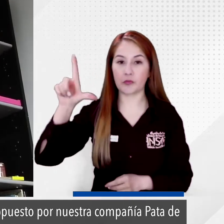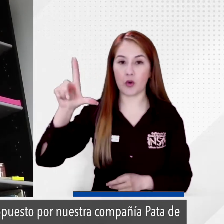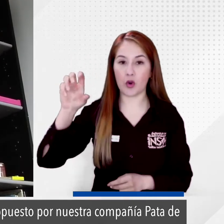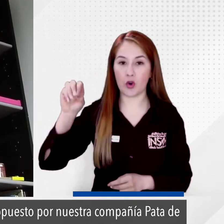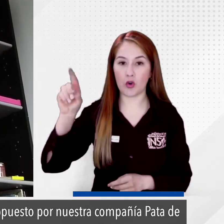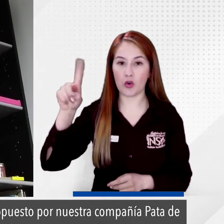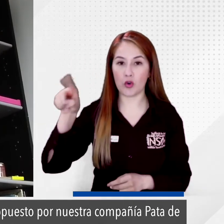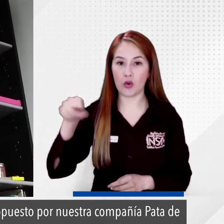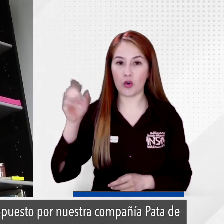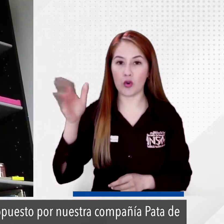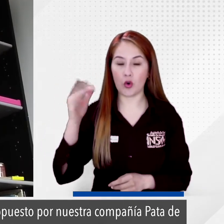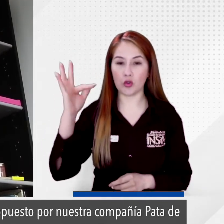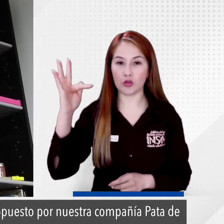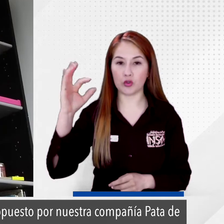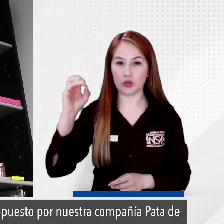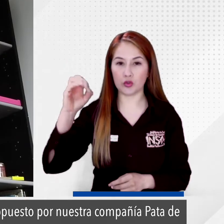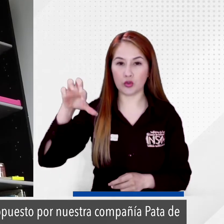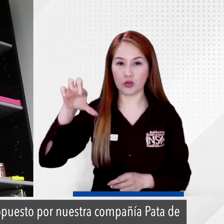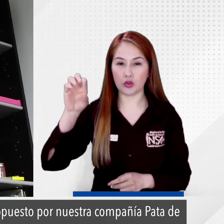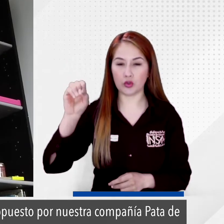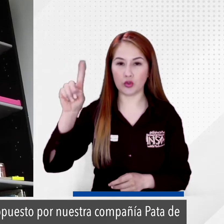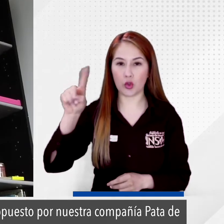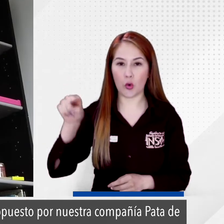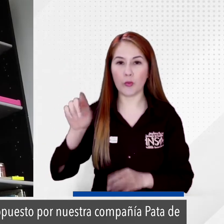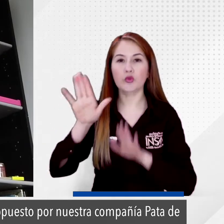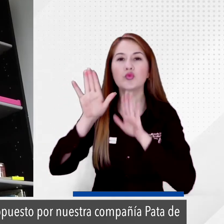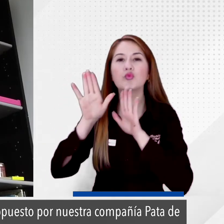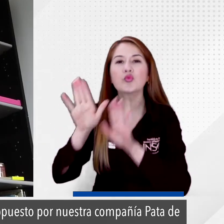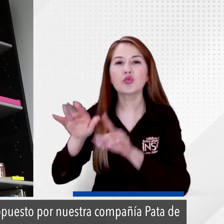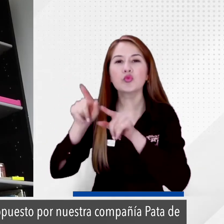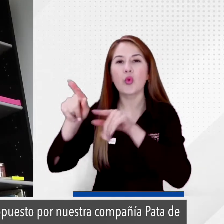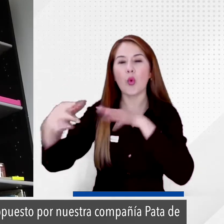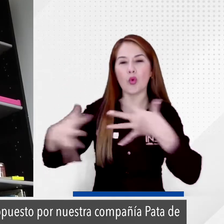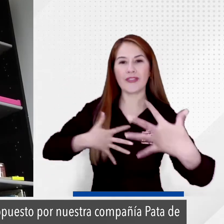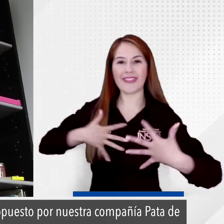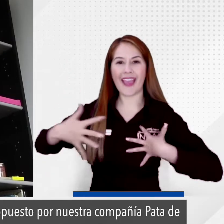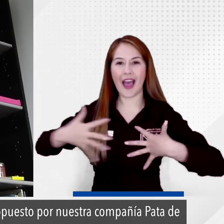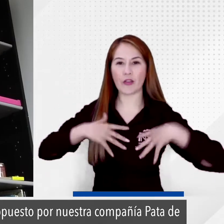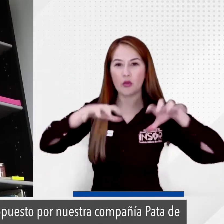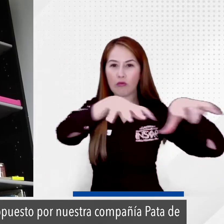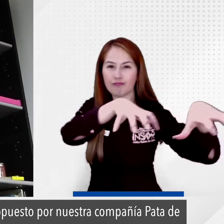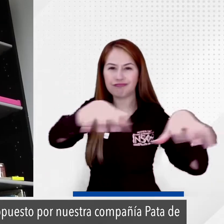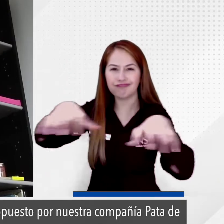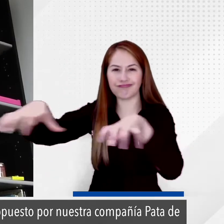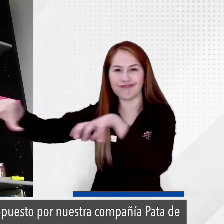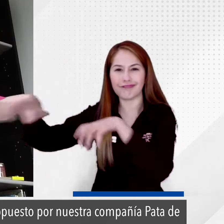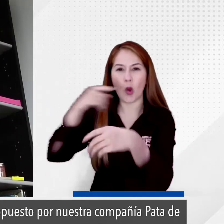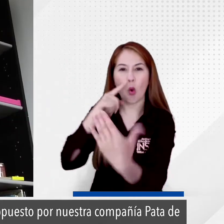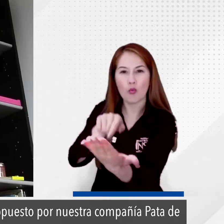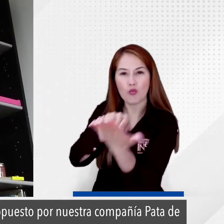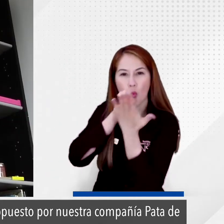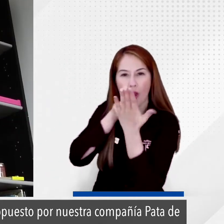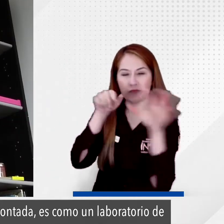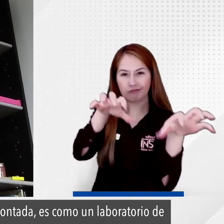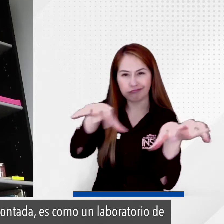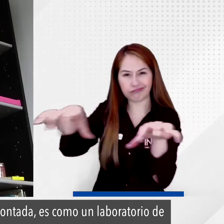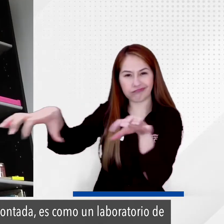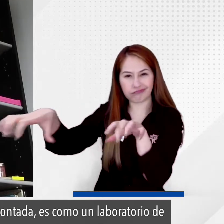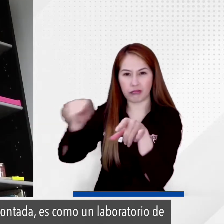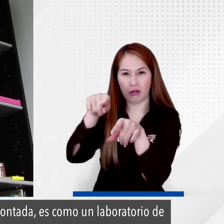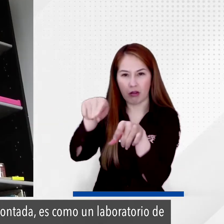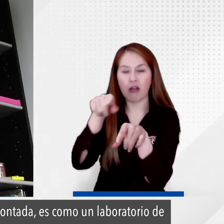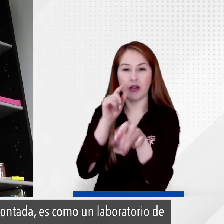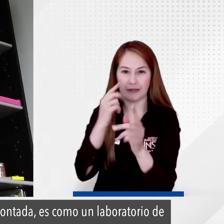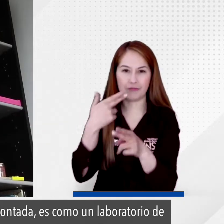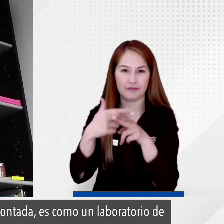teatral propuesto por nuestra compañía Pata de Conejo acá en la ciudad de Manizales como un laboratorio de experimentación, ¿sí? O sea,